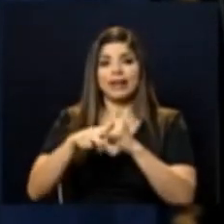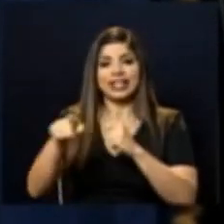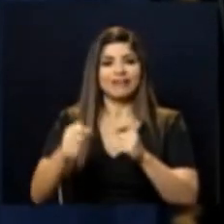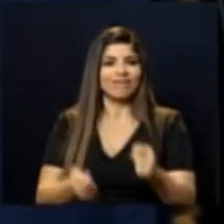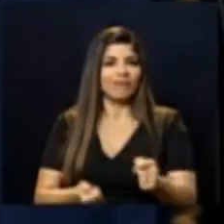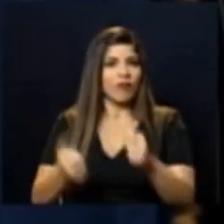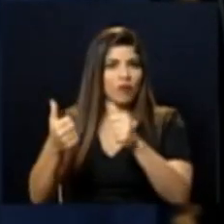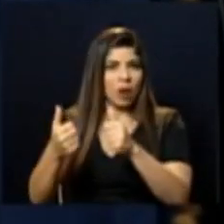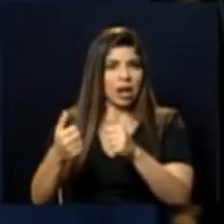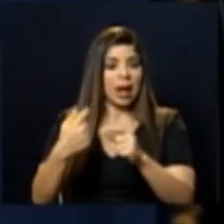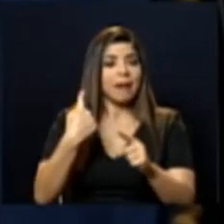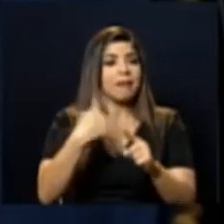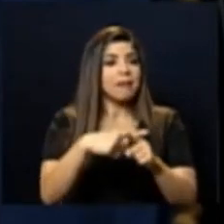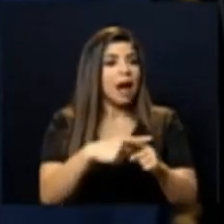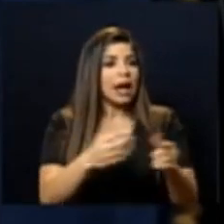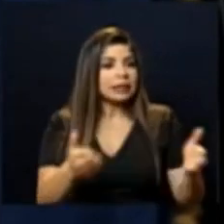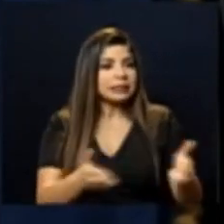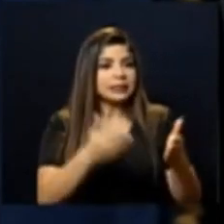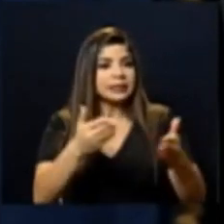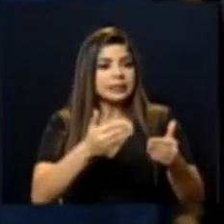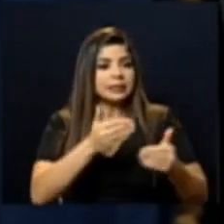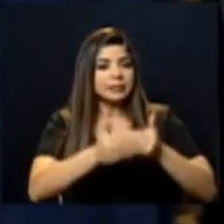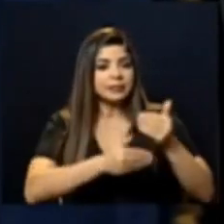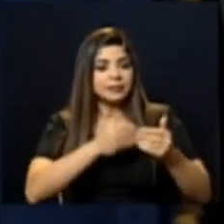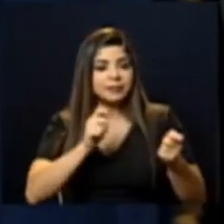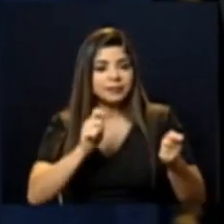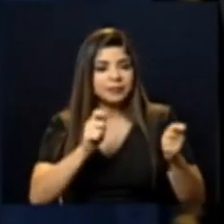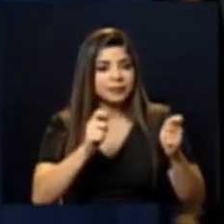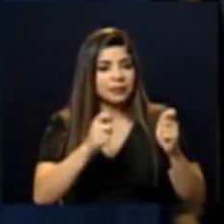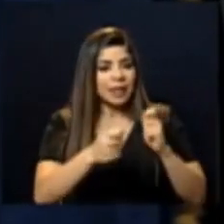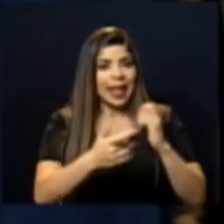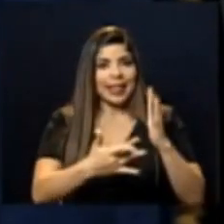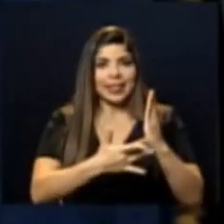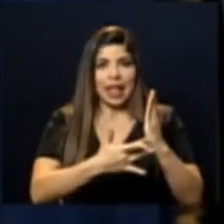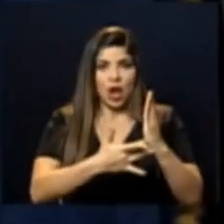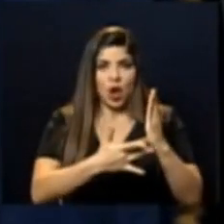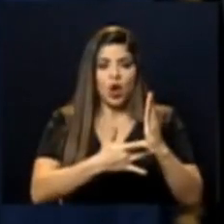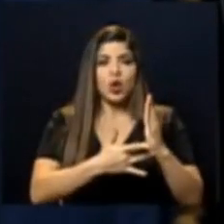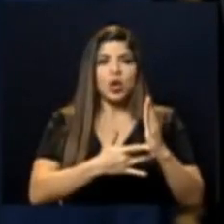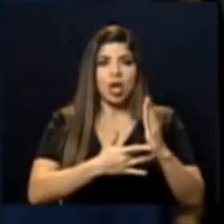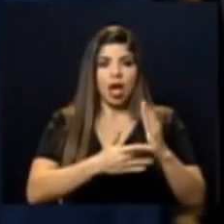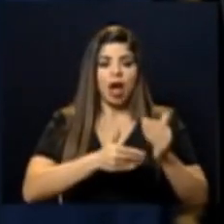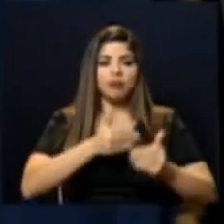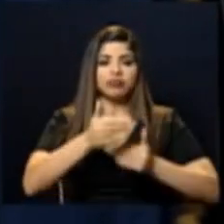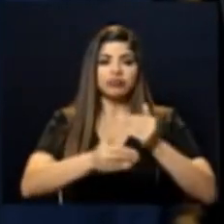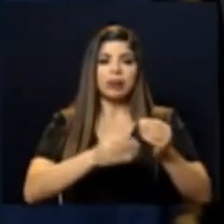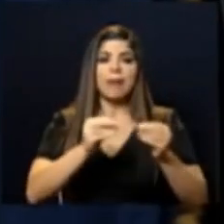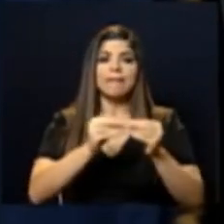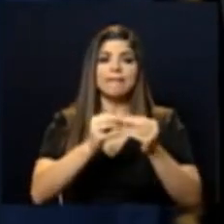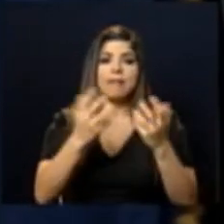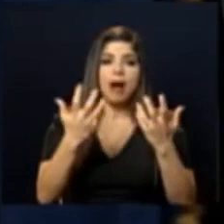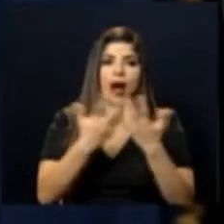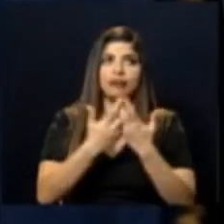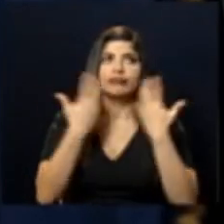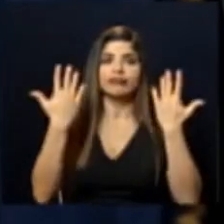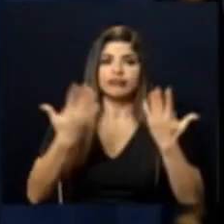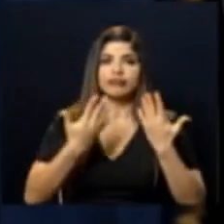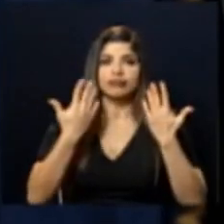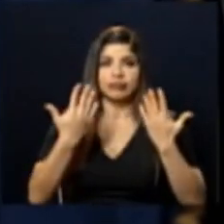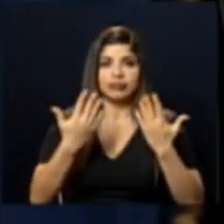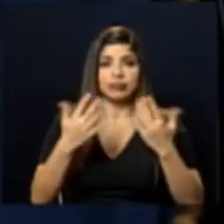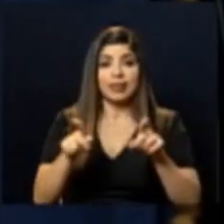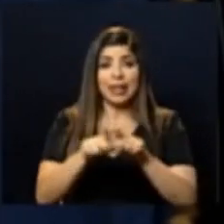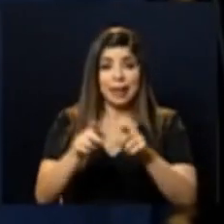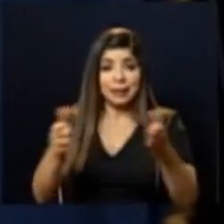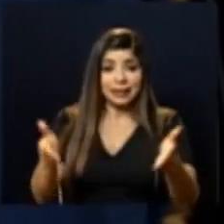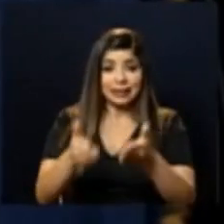de impulsar la transición hacia tecnologías y prácticas más sostenibles,